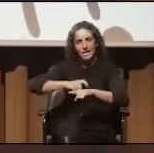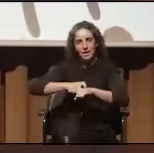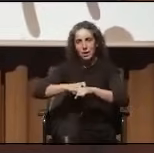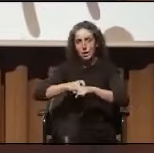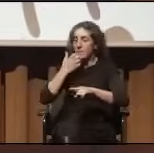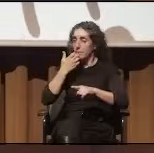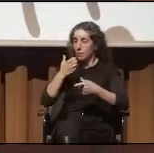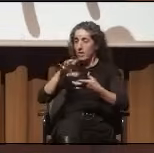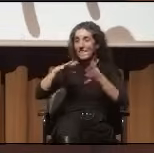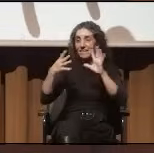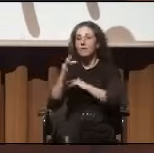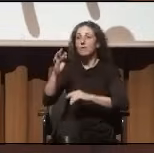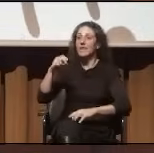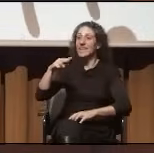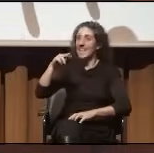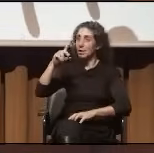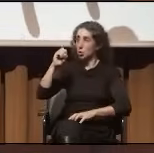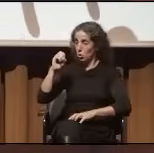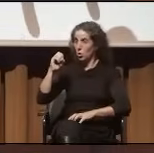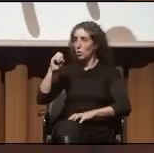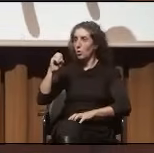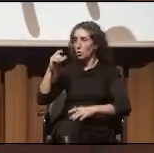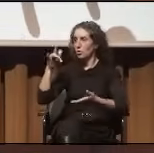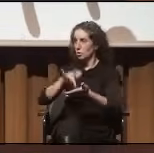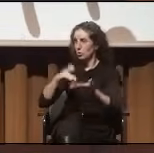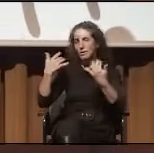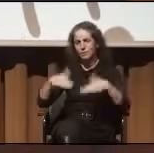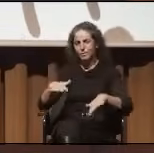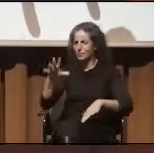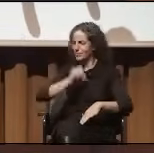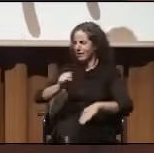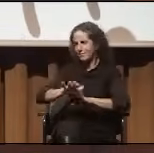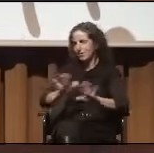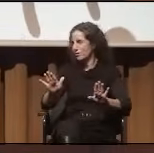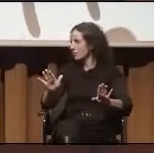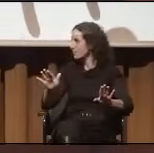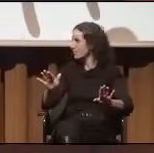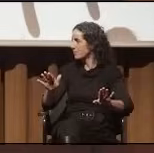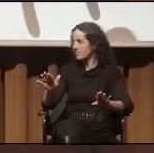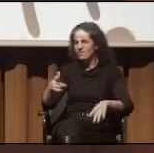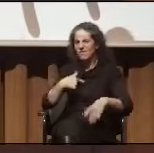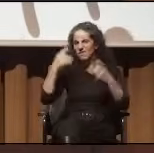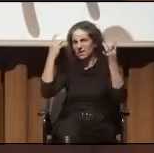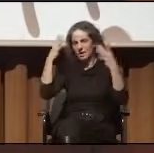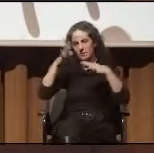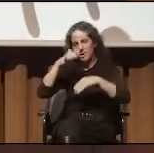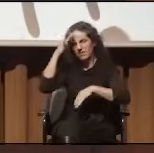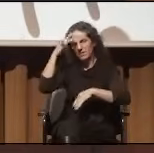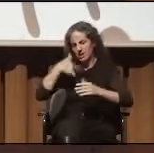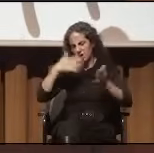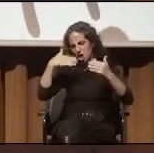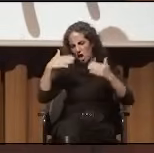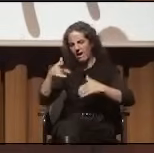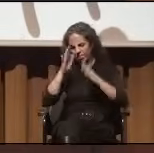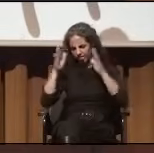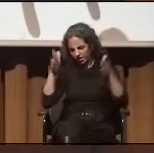Fernando en este documental. Lo encuentro magnífico. No, yo estoy para milongas filosóficas, vaya al